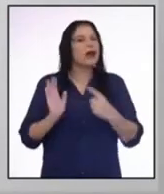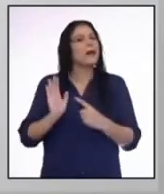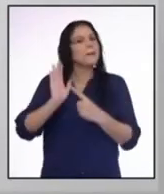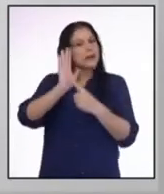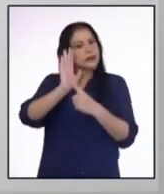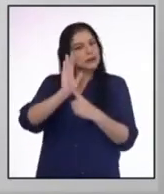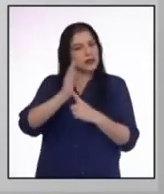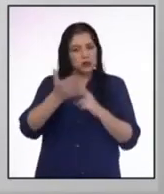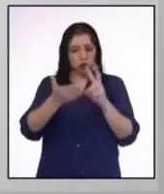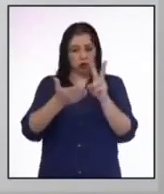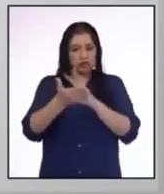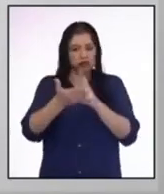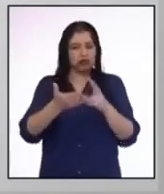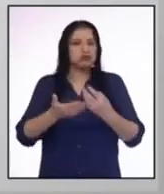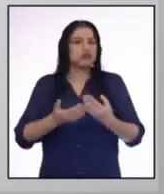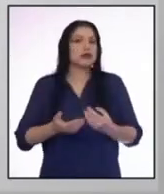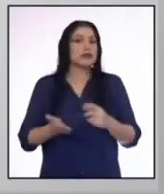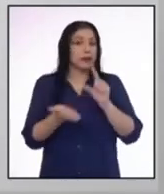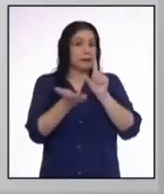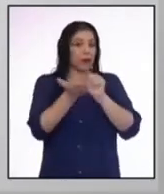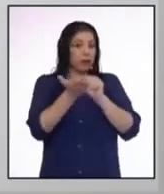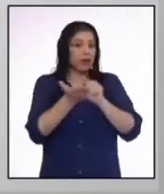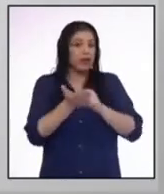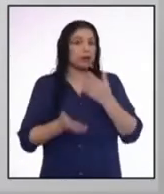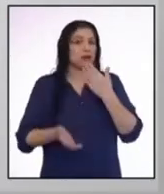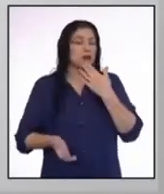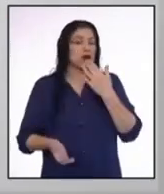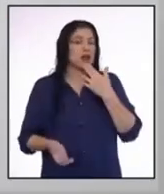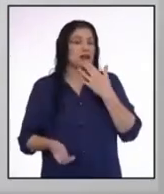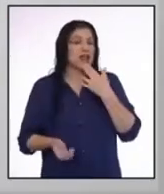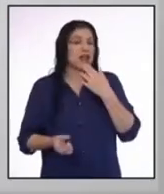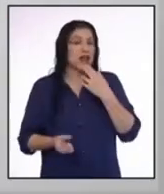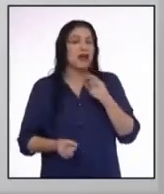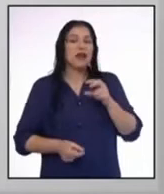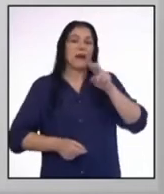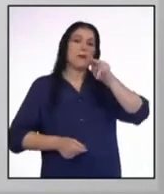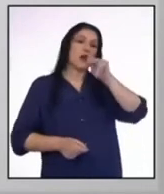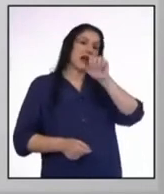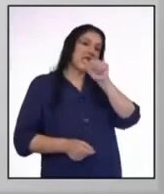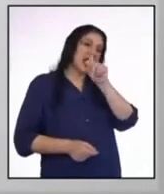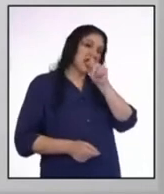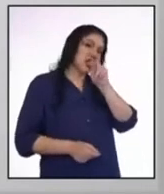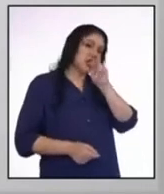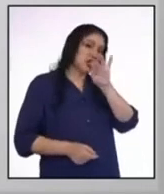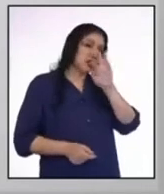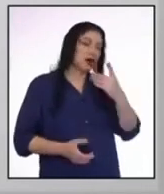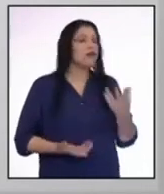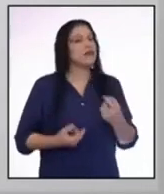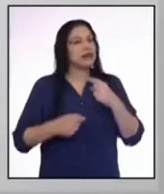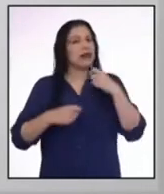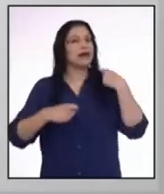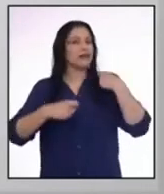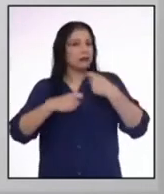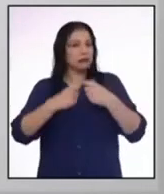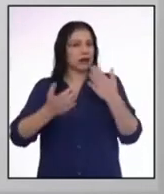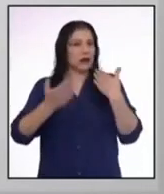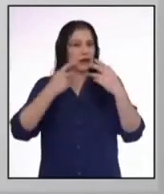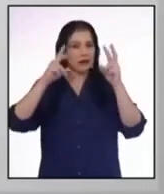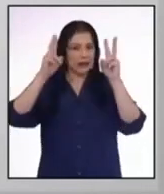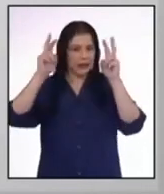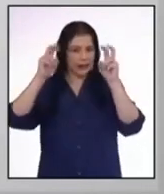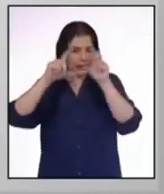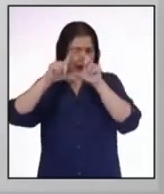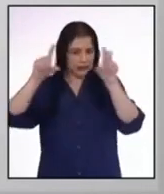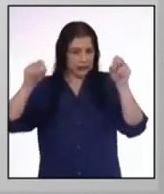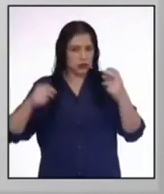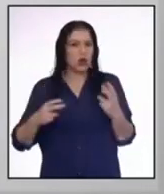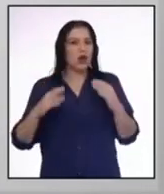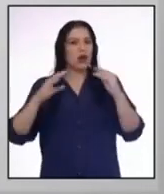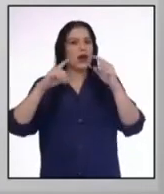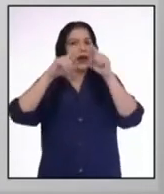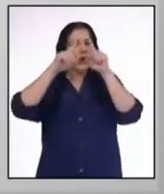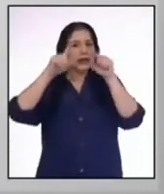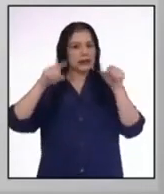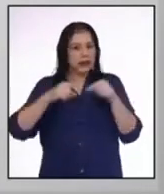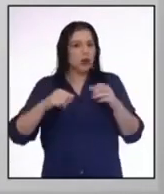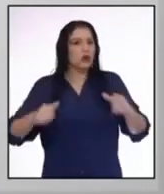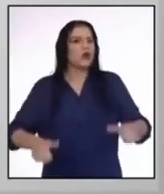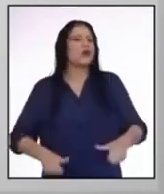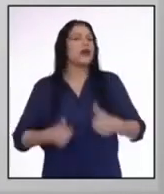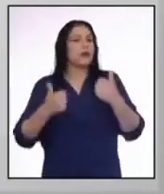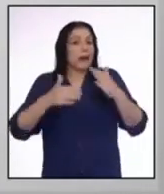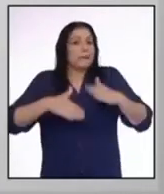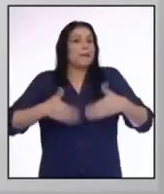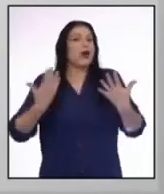un artículo publicado por la National Geographic en español. Se titula El triángulo de la